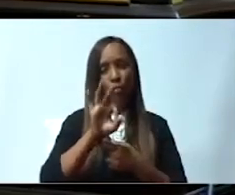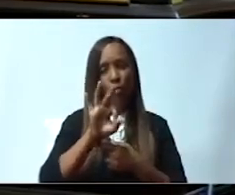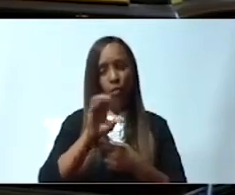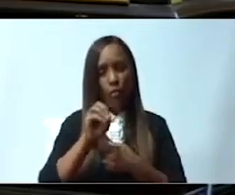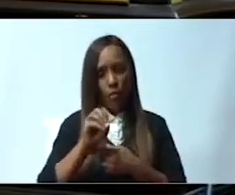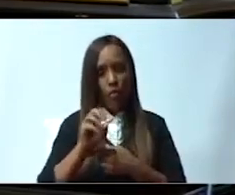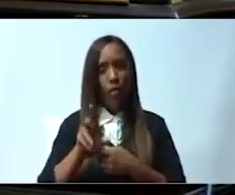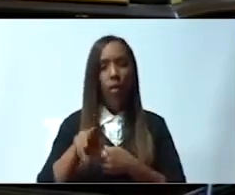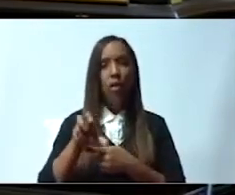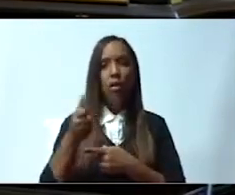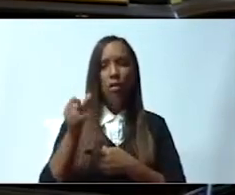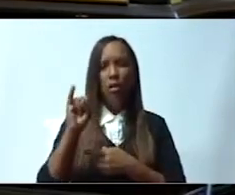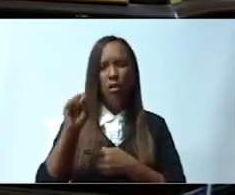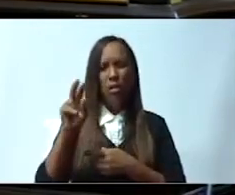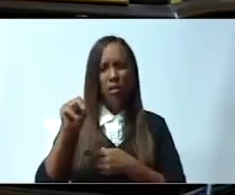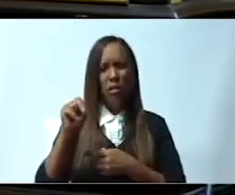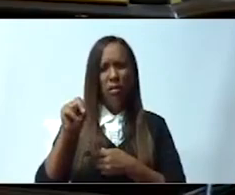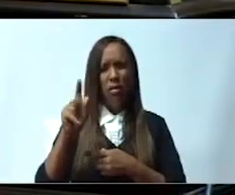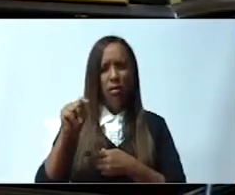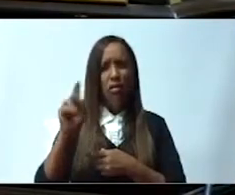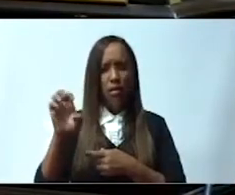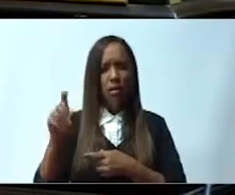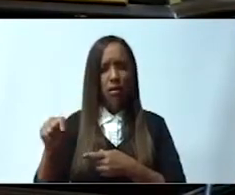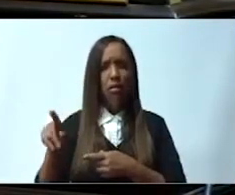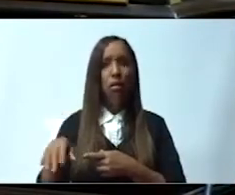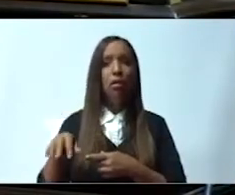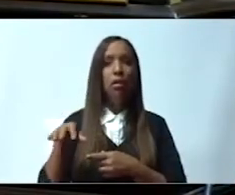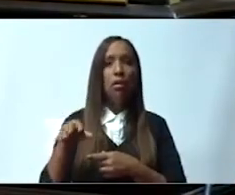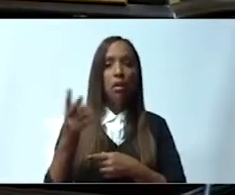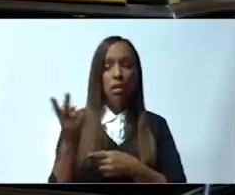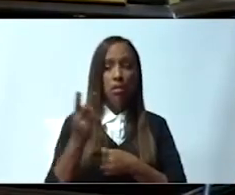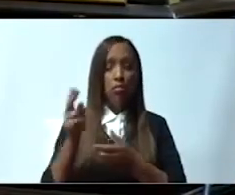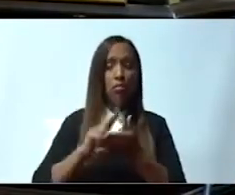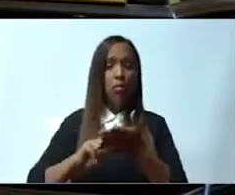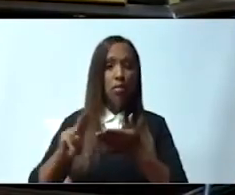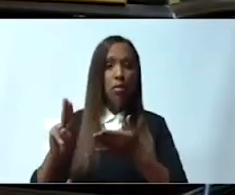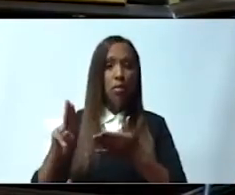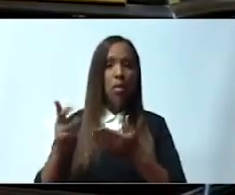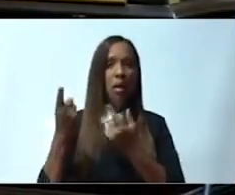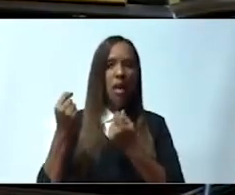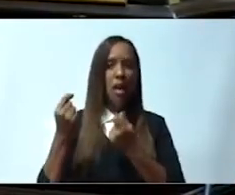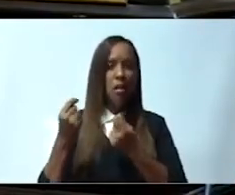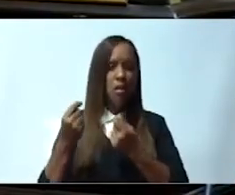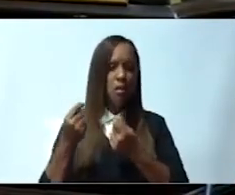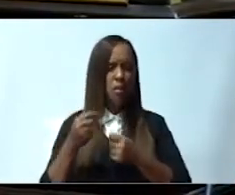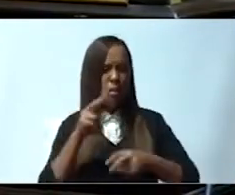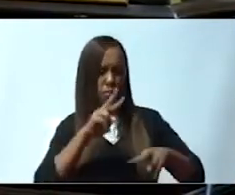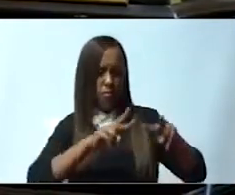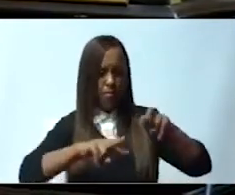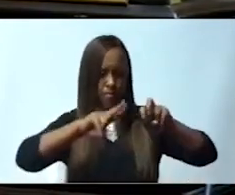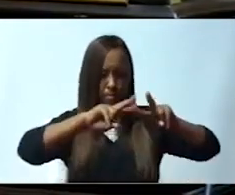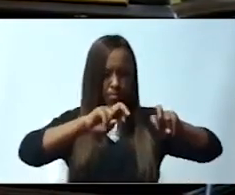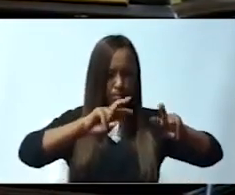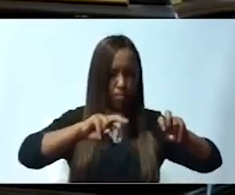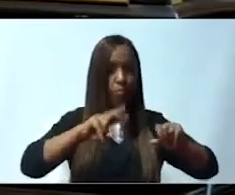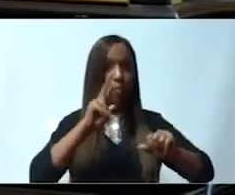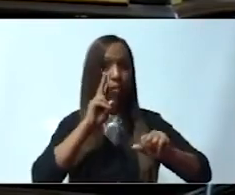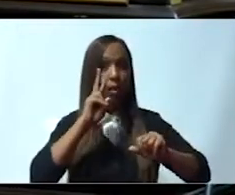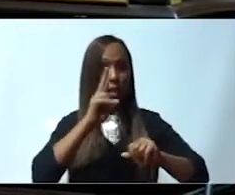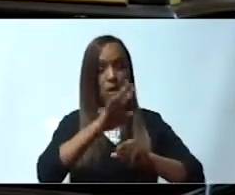los jardines del norte está ubicado los dos grandes manantiales que las dos principales de agua